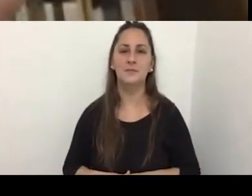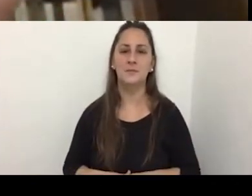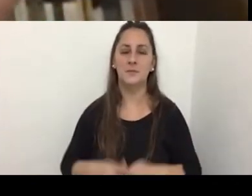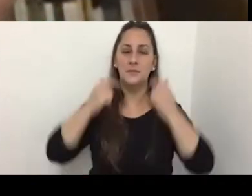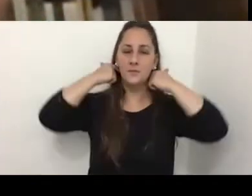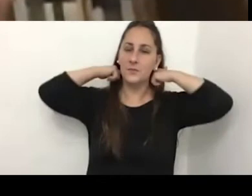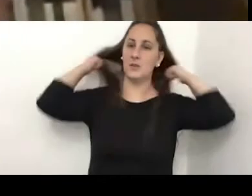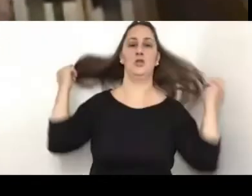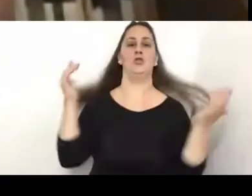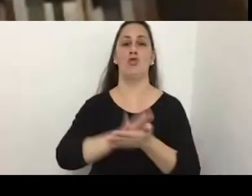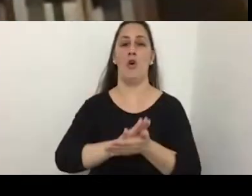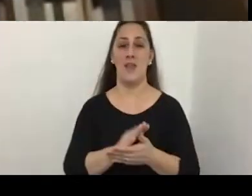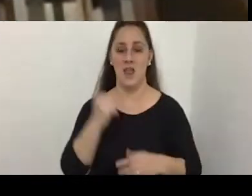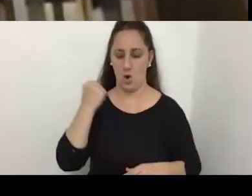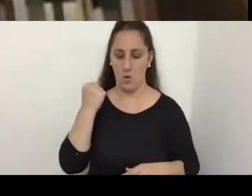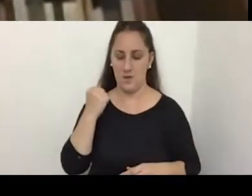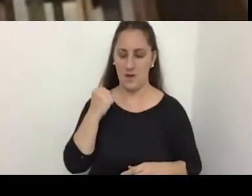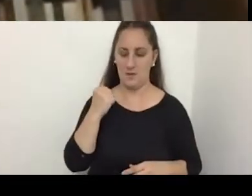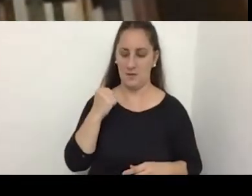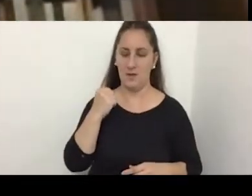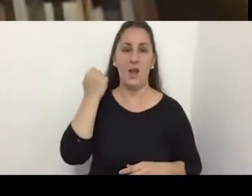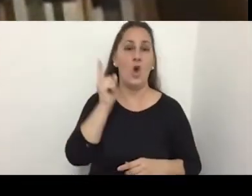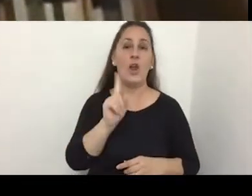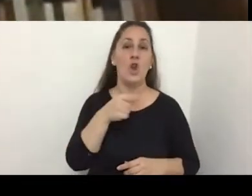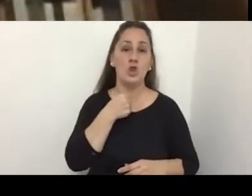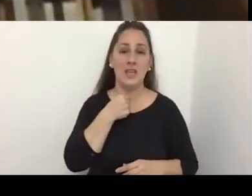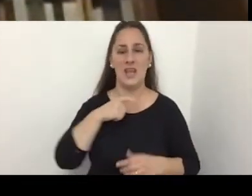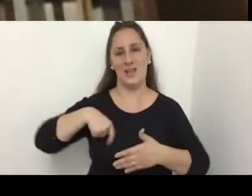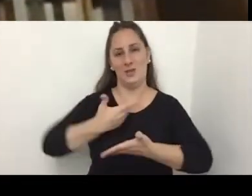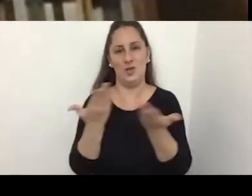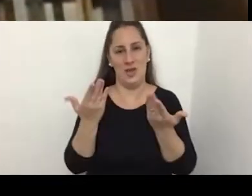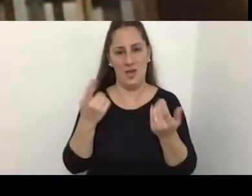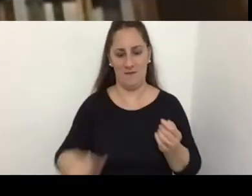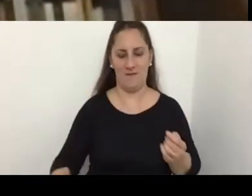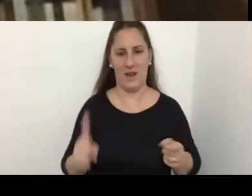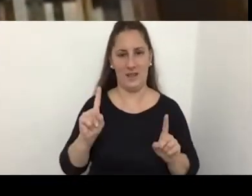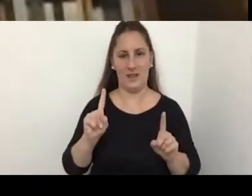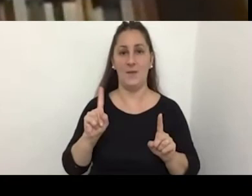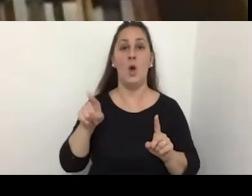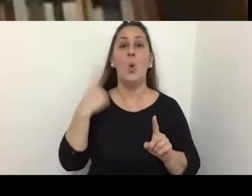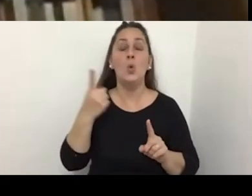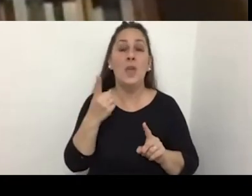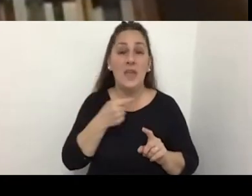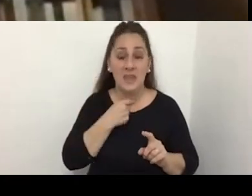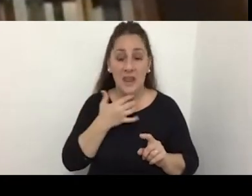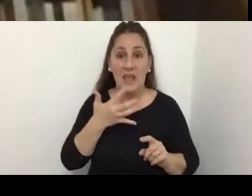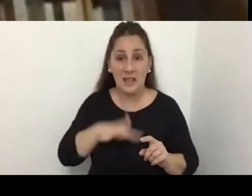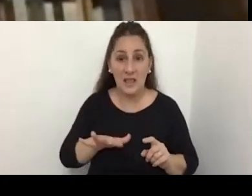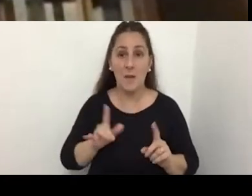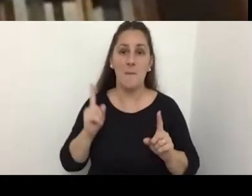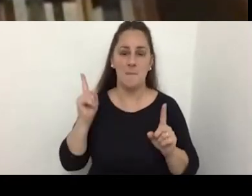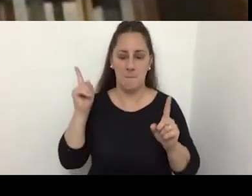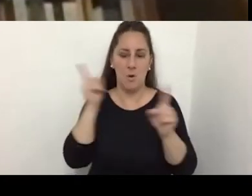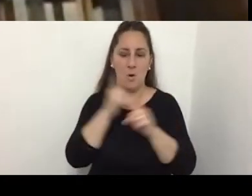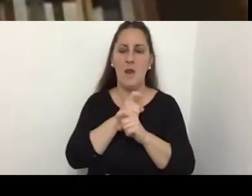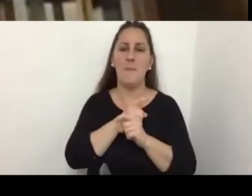económica, lo que no se quiere es otro tipo de sociedad. Si ustedes quieren entender esto, es un problema de qué tipo de sociedad se